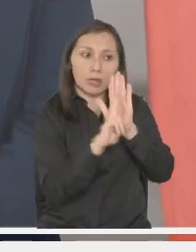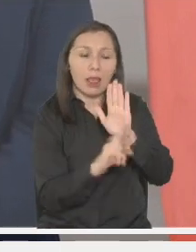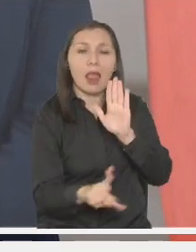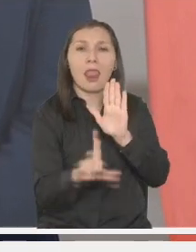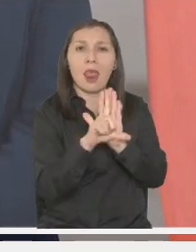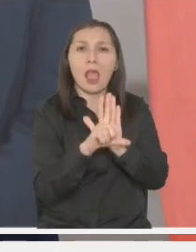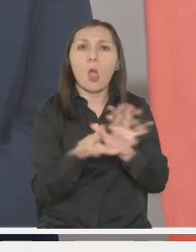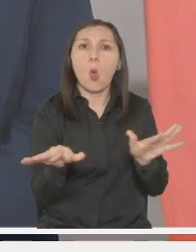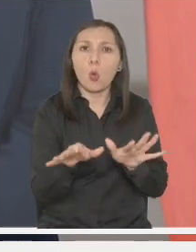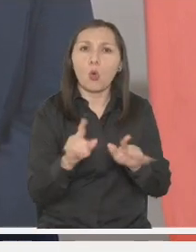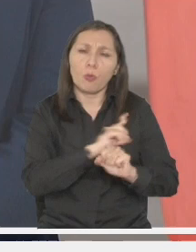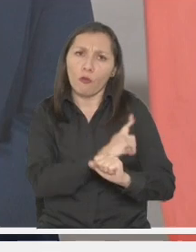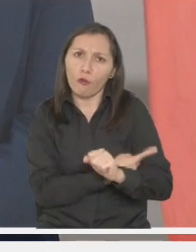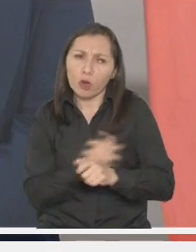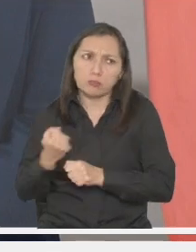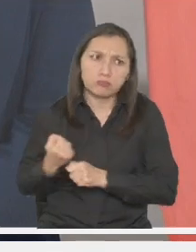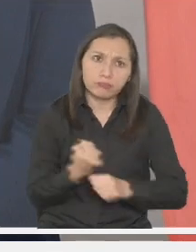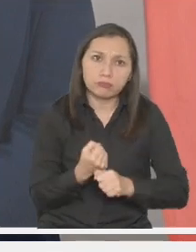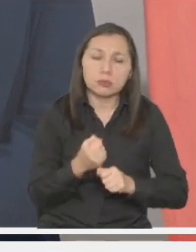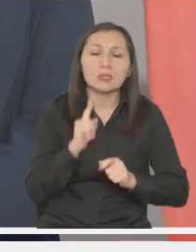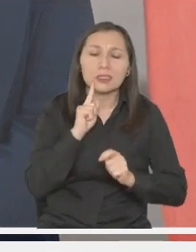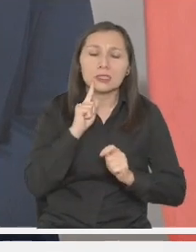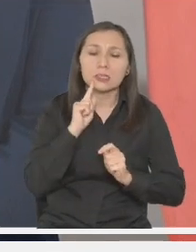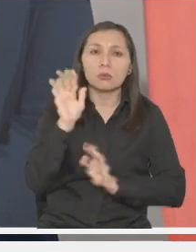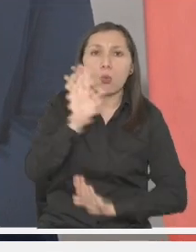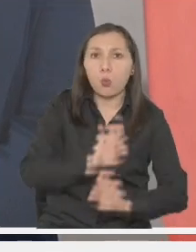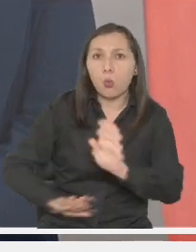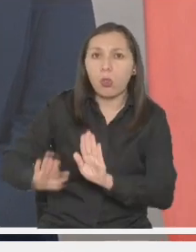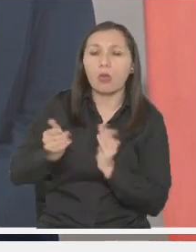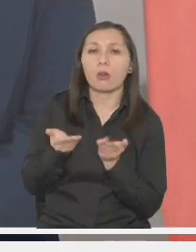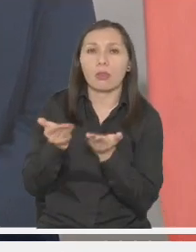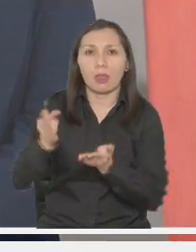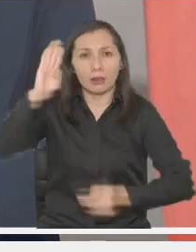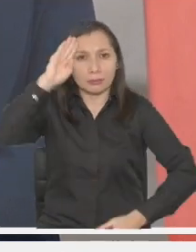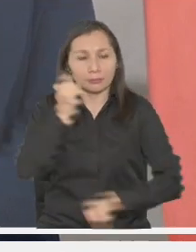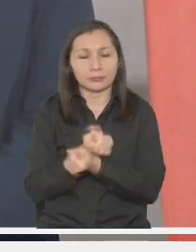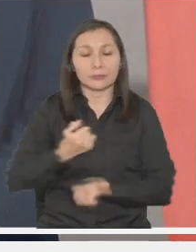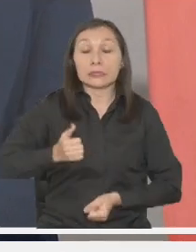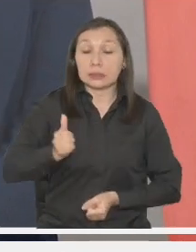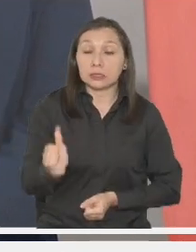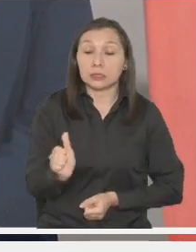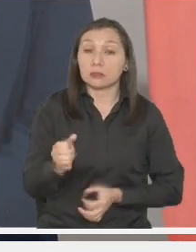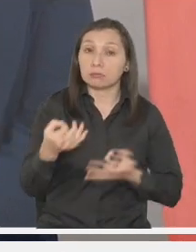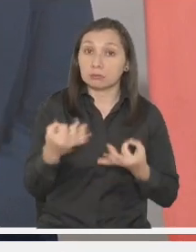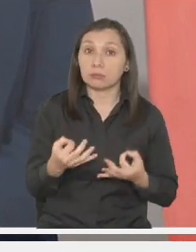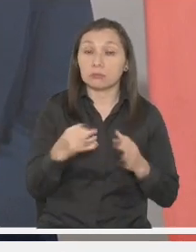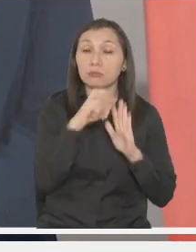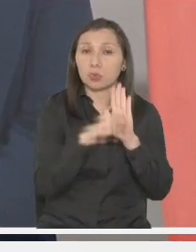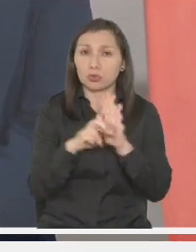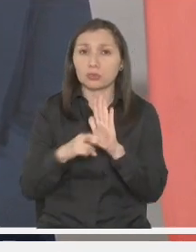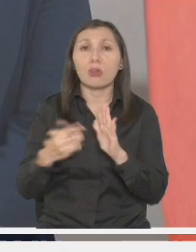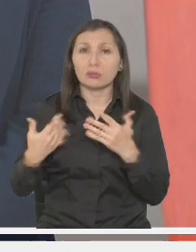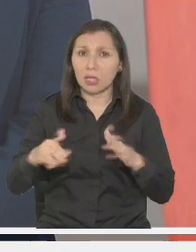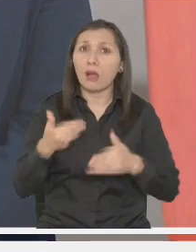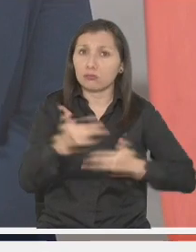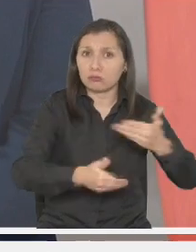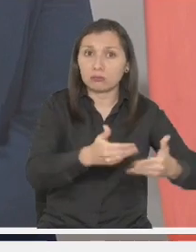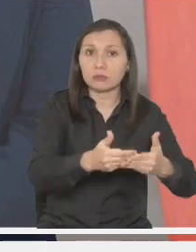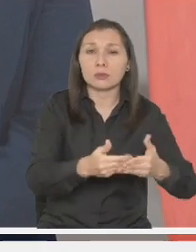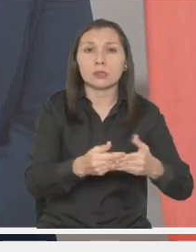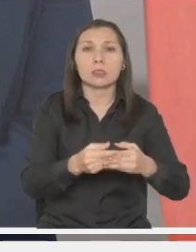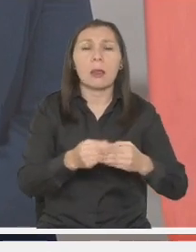por ley las reglas de uso de la fuerza y establece protección a las policías, Ciertamente los proyectos que ya están muy avanzados